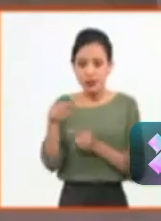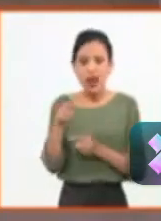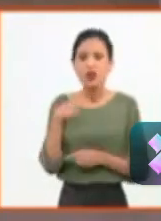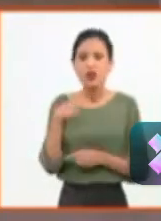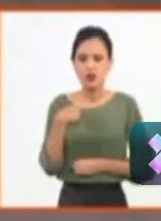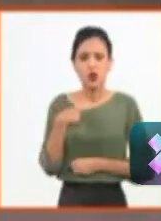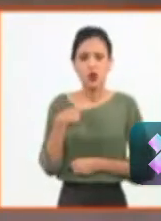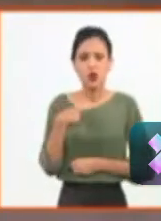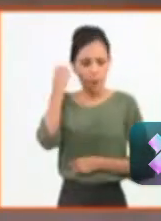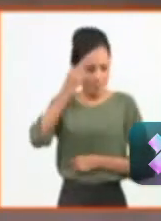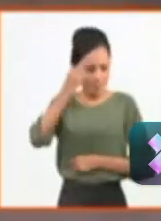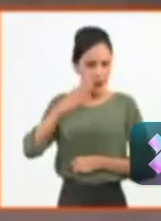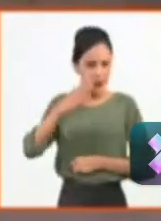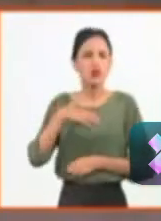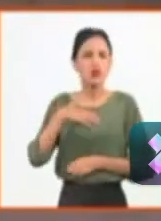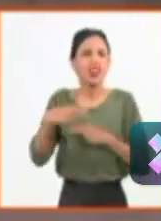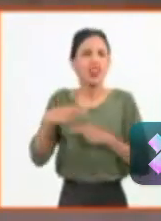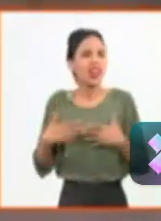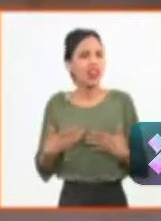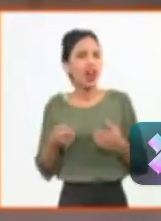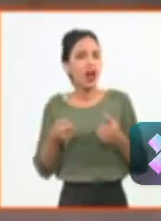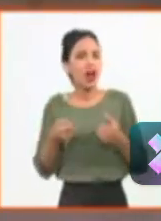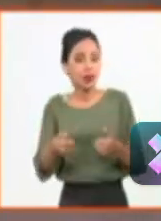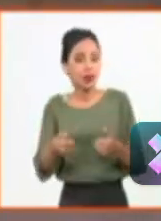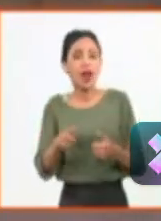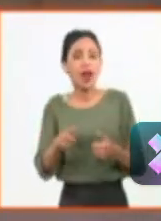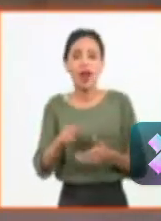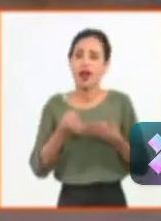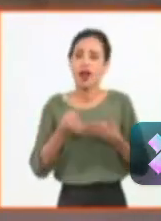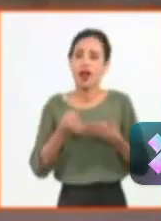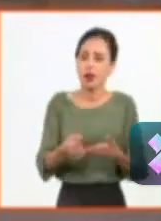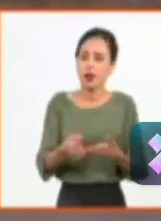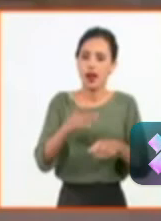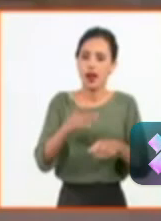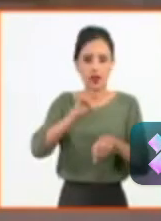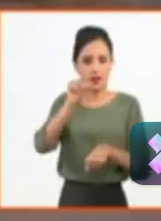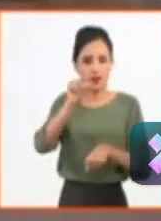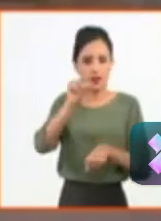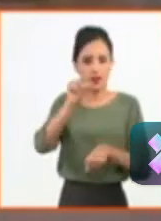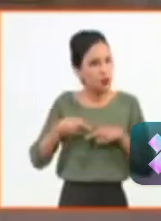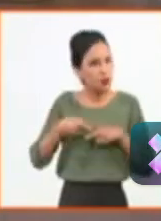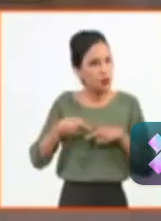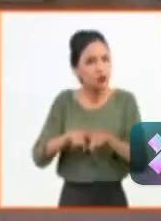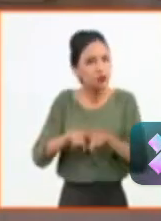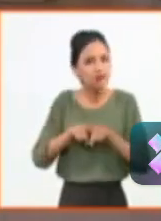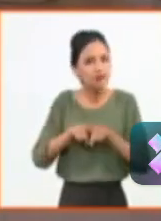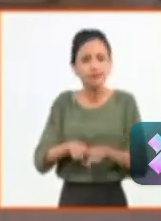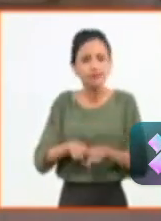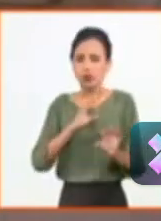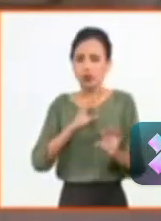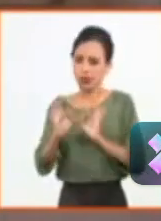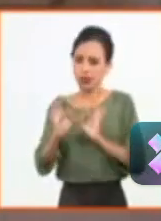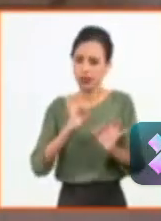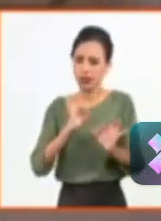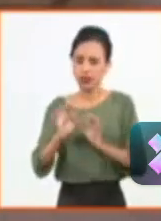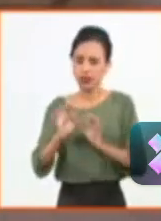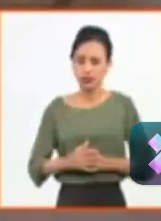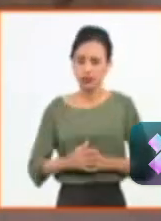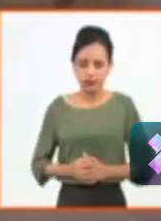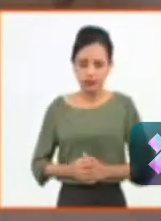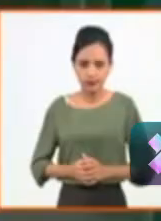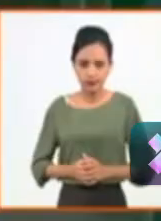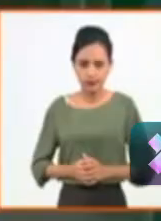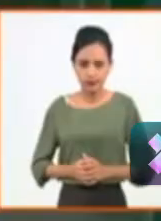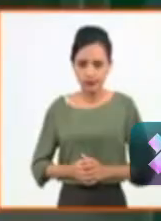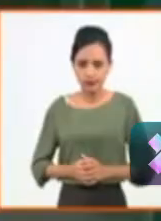sus principios. Y nuestros principios son estos, de estar al lado de nuestros pacientes. Creo que estoy haciendo lo que me